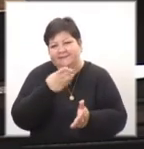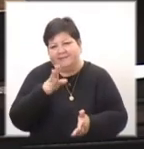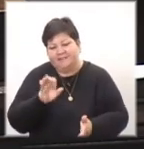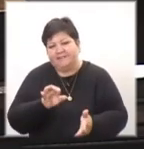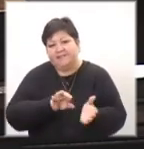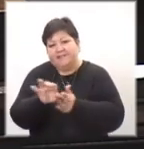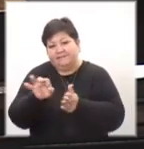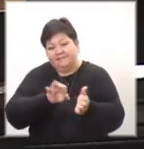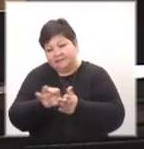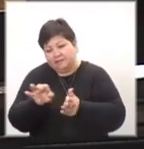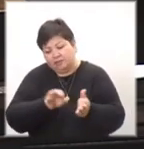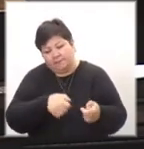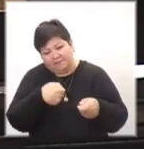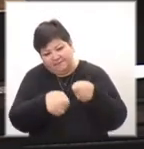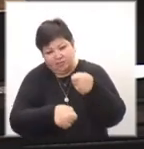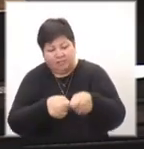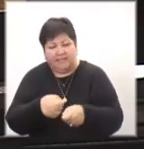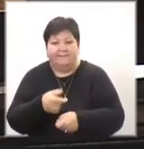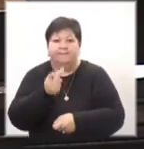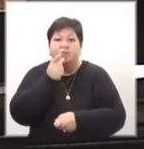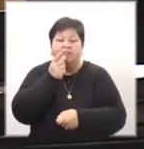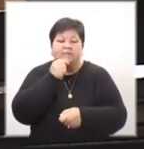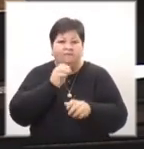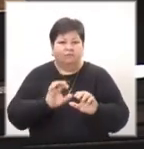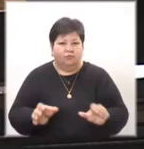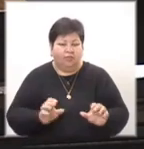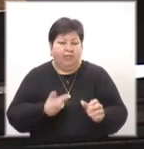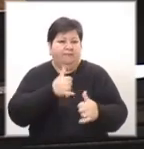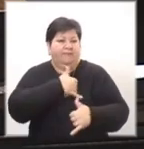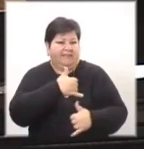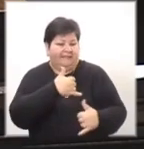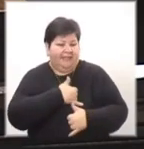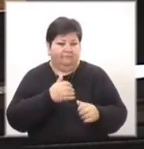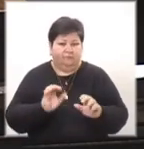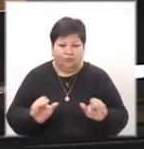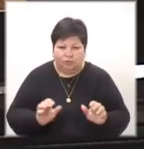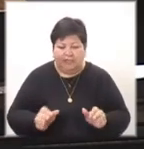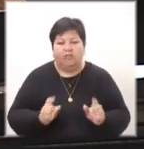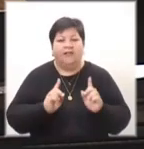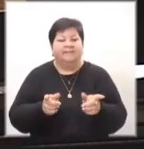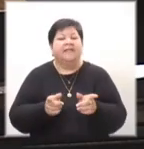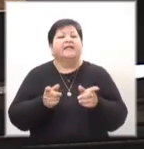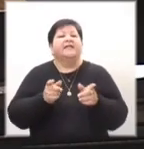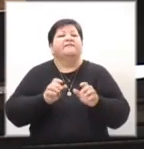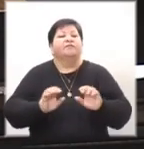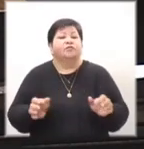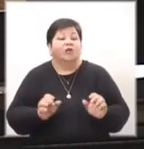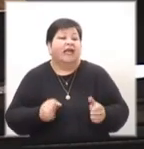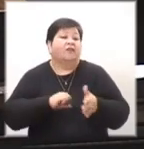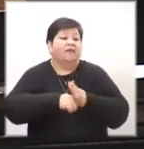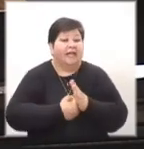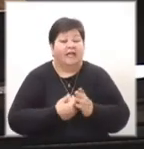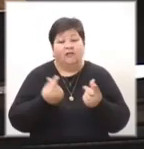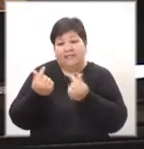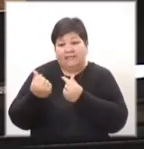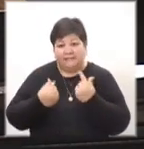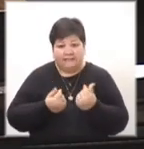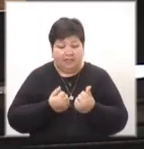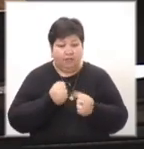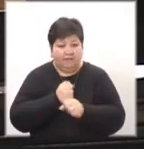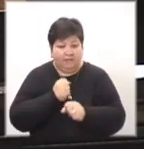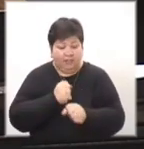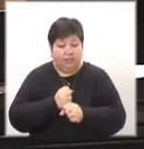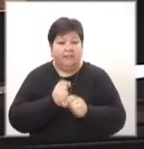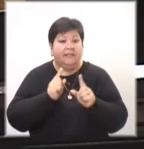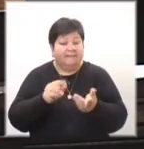que amparan a los funcionarios policiales, a los militares, a los trabajadores del sector financiero y bancario, también a los